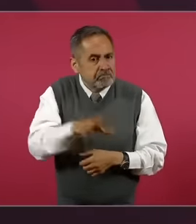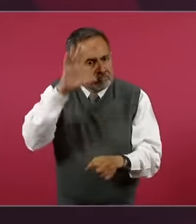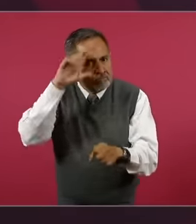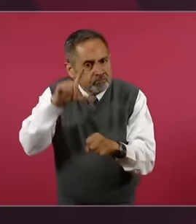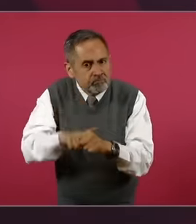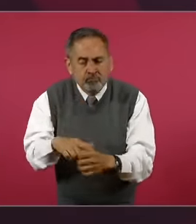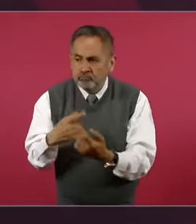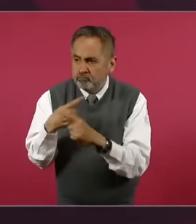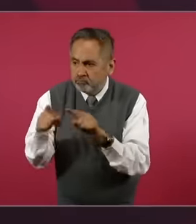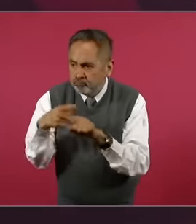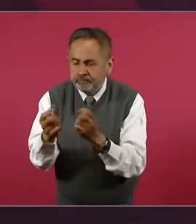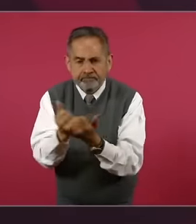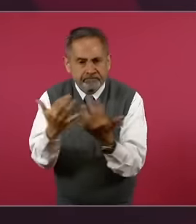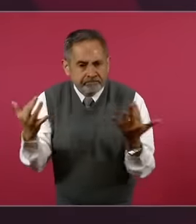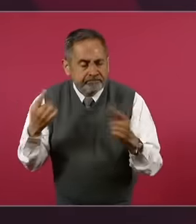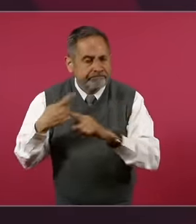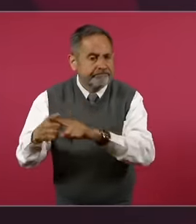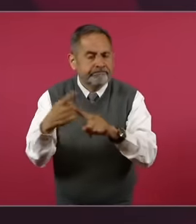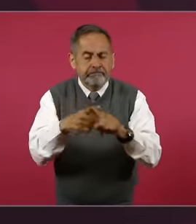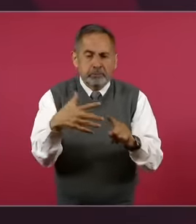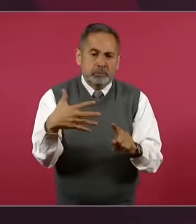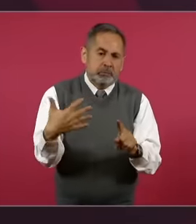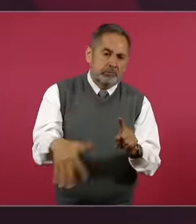su diversidad,